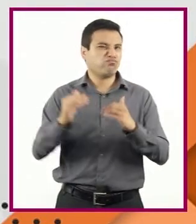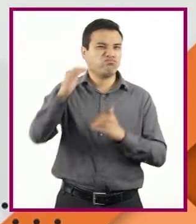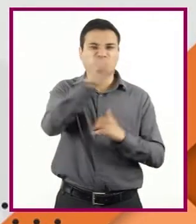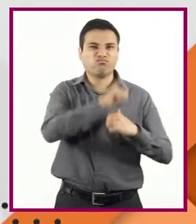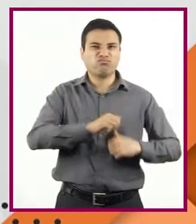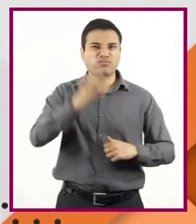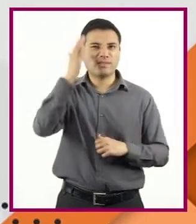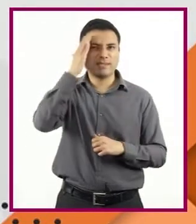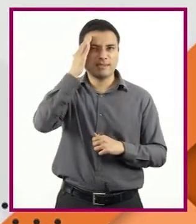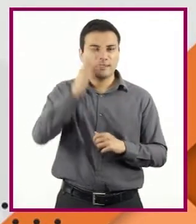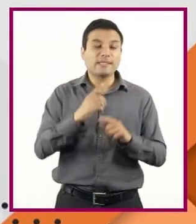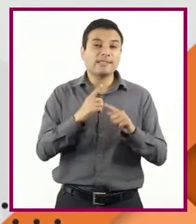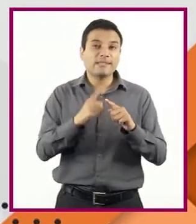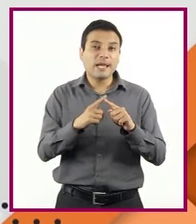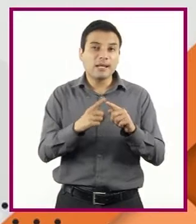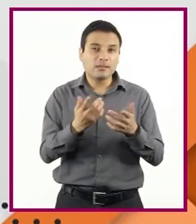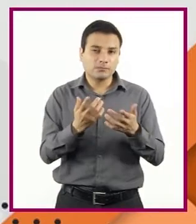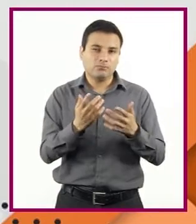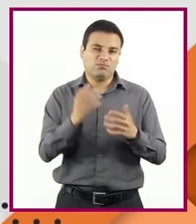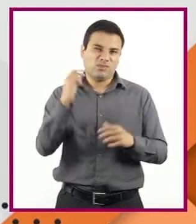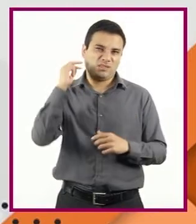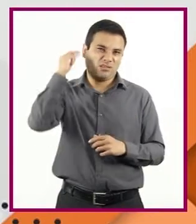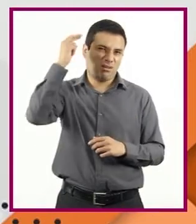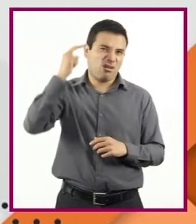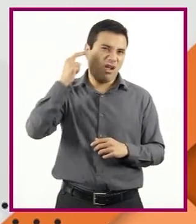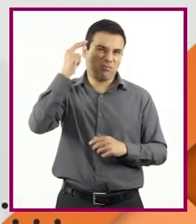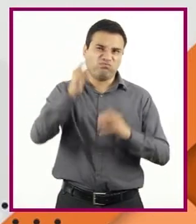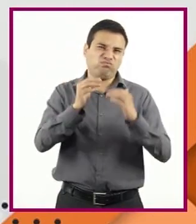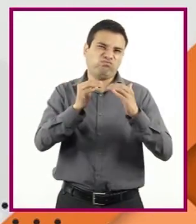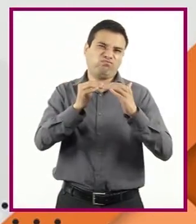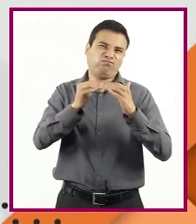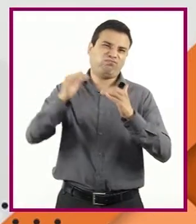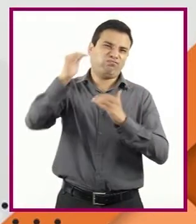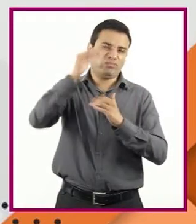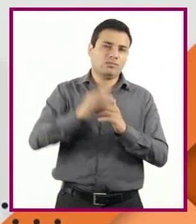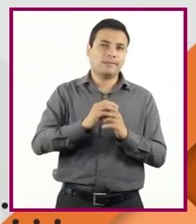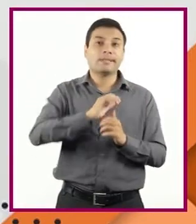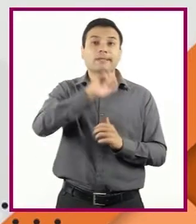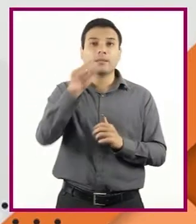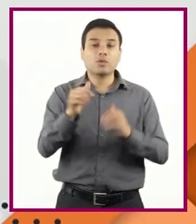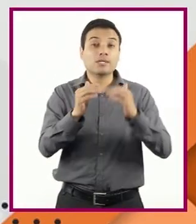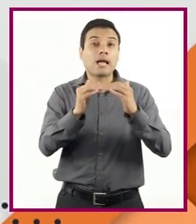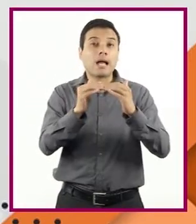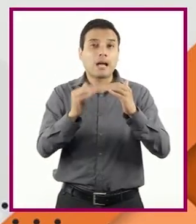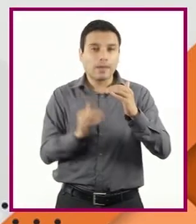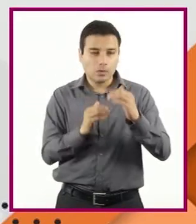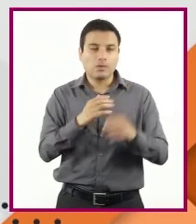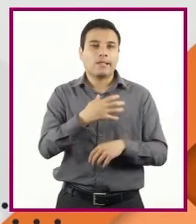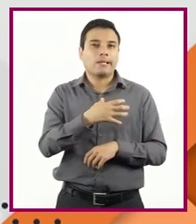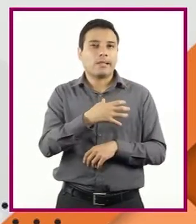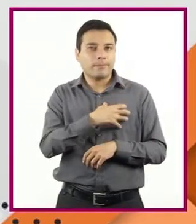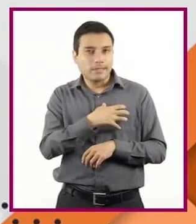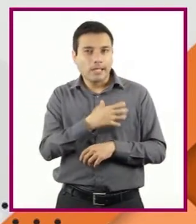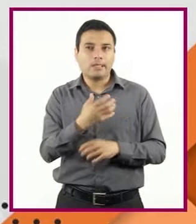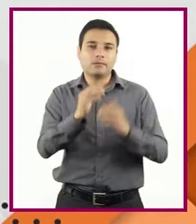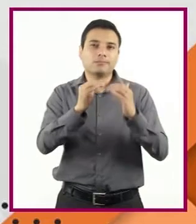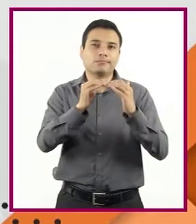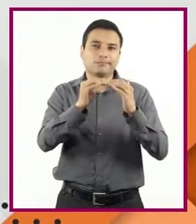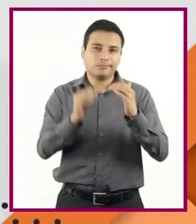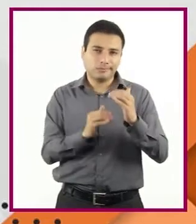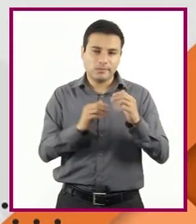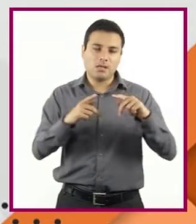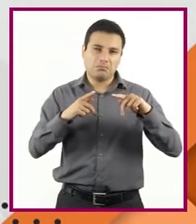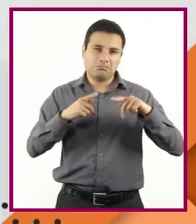el Hueytlatoani o supremo gobernante, al cual seguían los capitanes y los sacerdotes. Y dentro de la